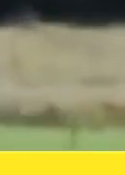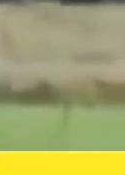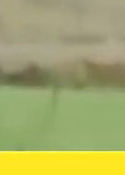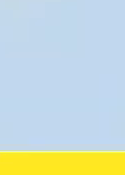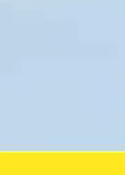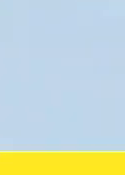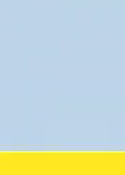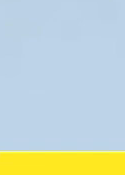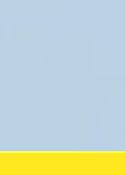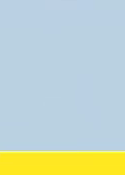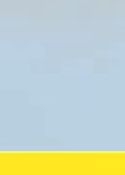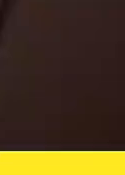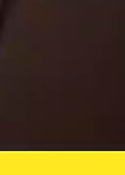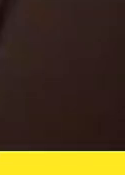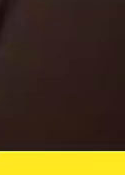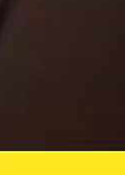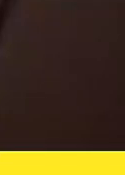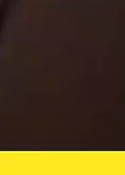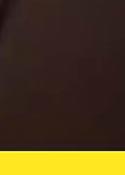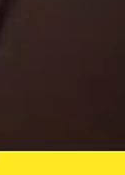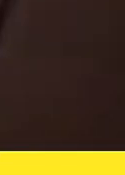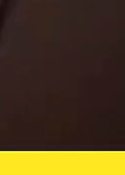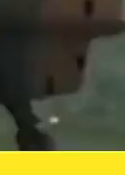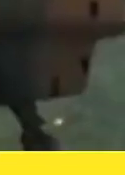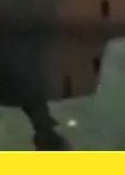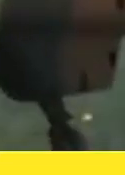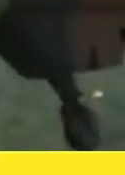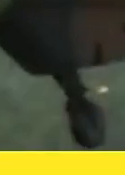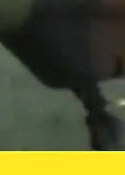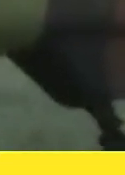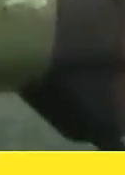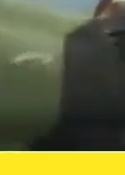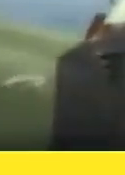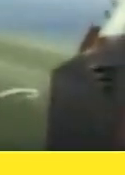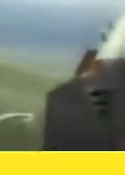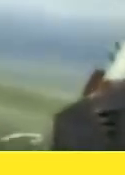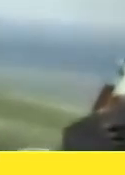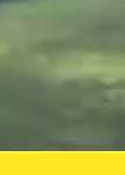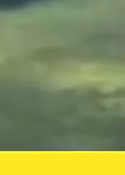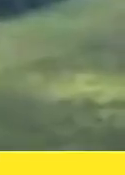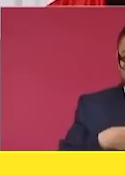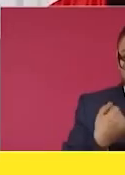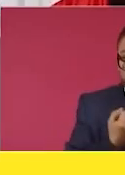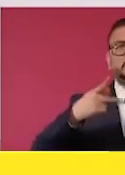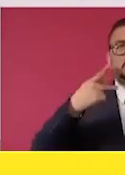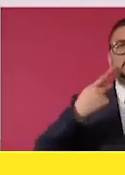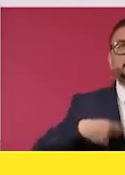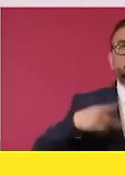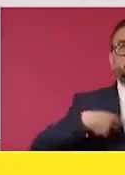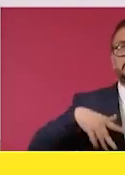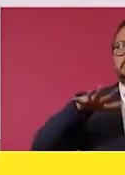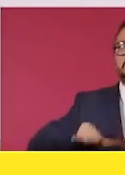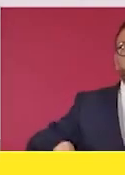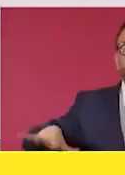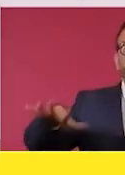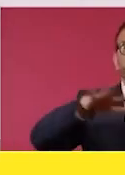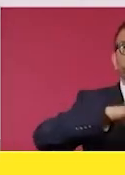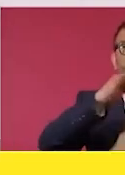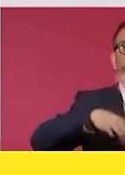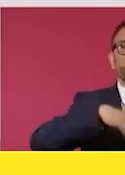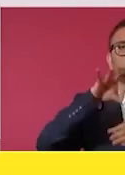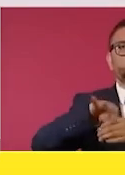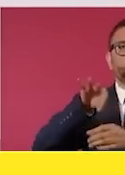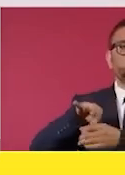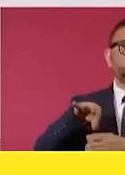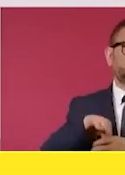armas nucleares en el 2023. Estados Unidos fue el país que más compró artillería. También, López Obrador declara que tras